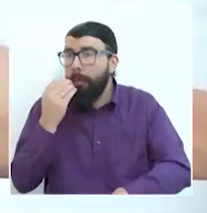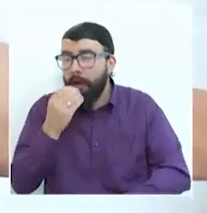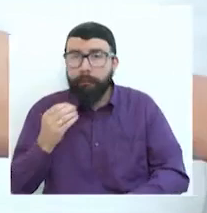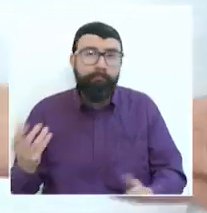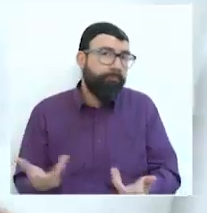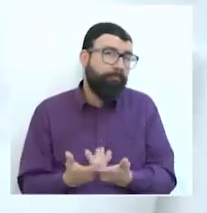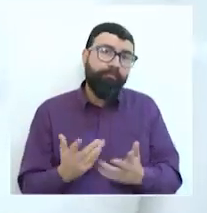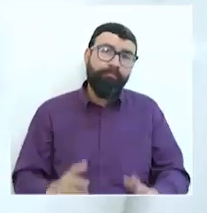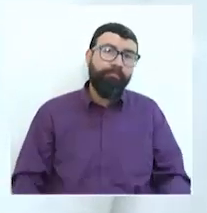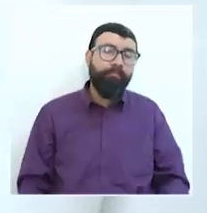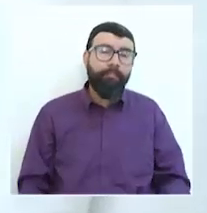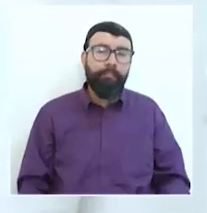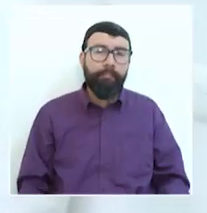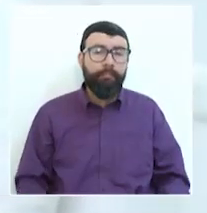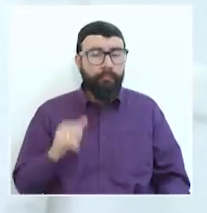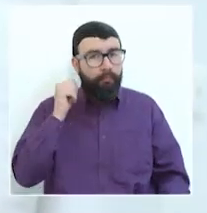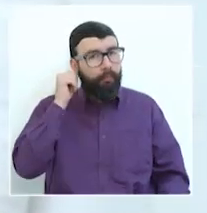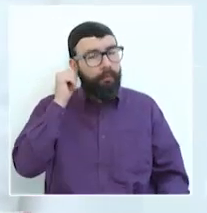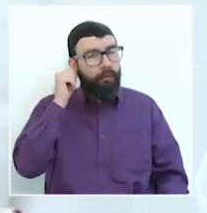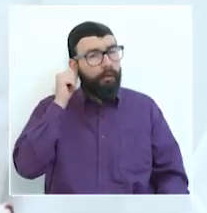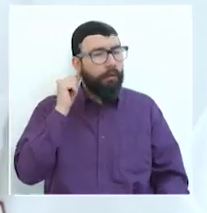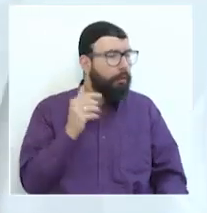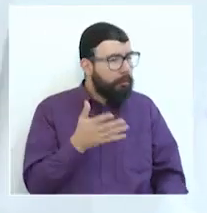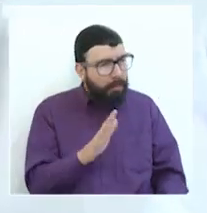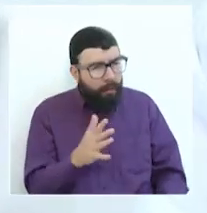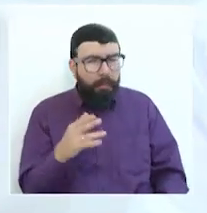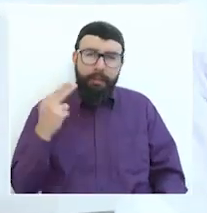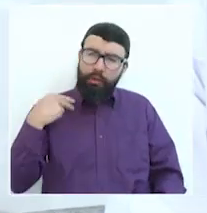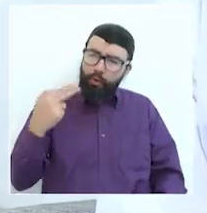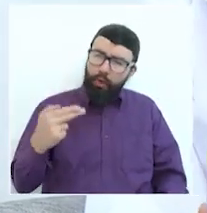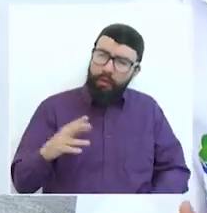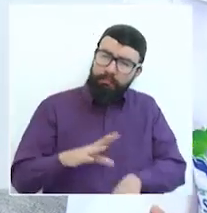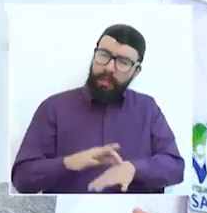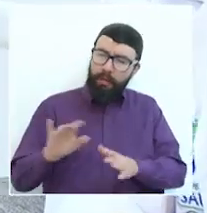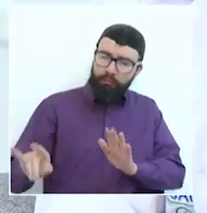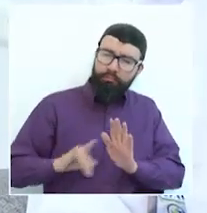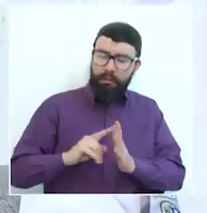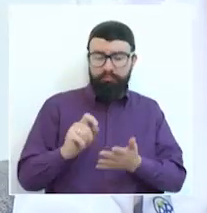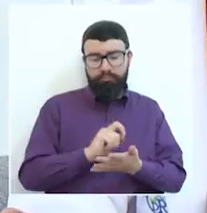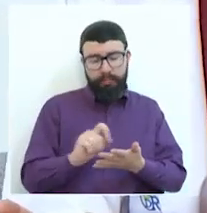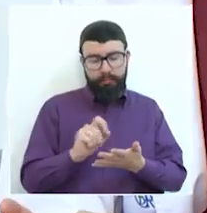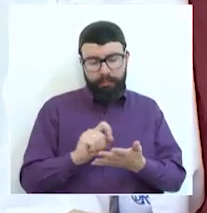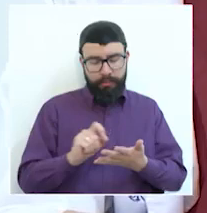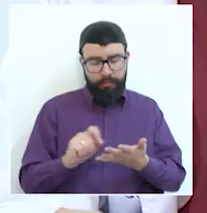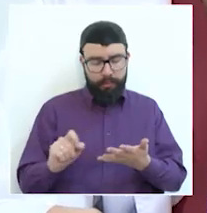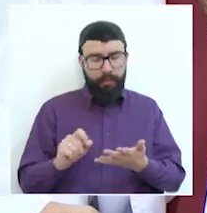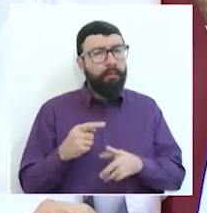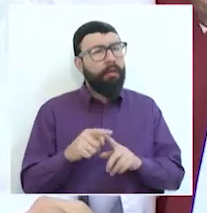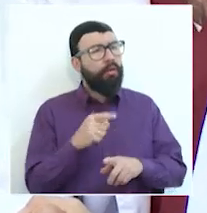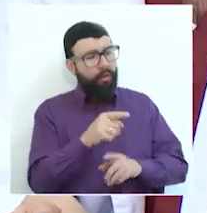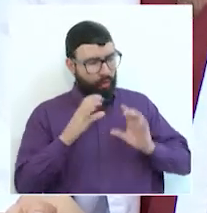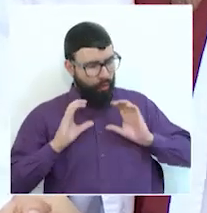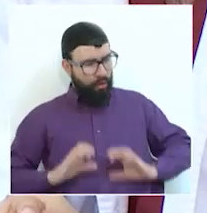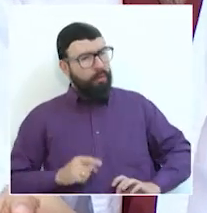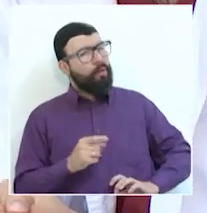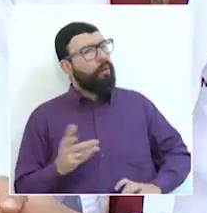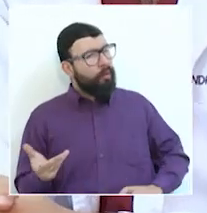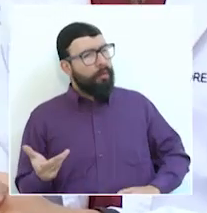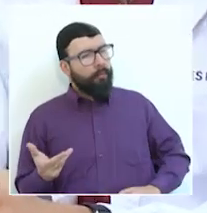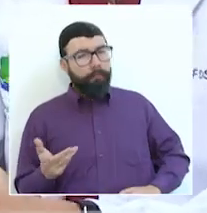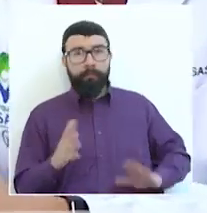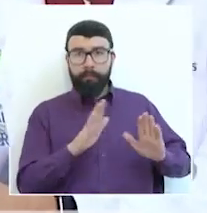Bueno, tenemos más o menos una historia clínica. Ahora vamos a ver qué nos está mostrando el cuerpo de él. Vamos a pasar